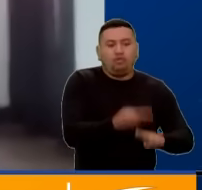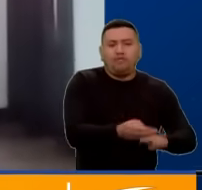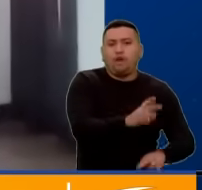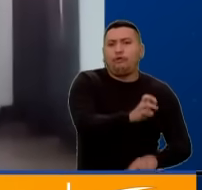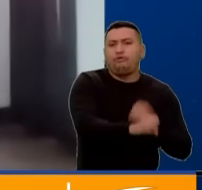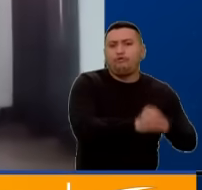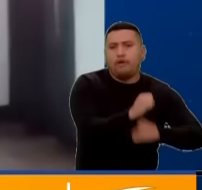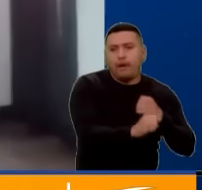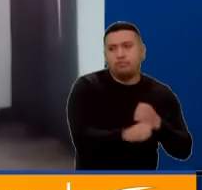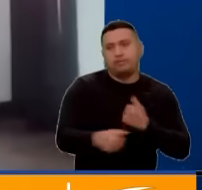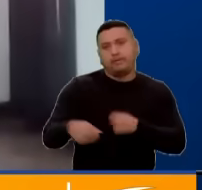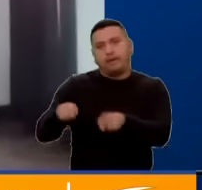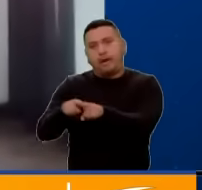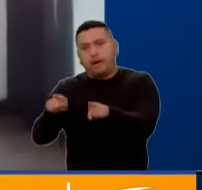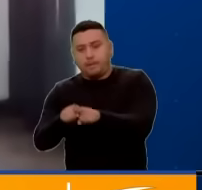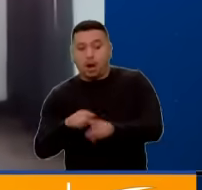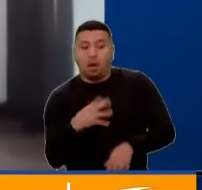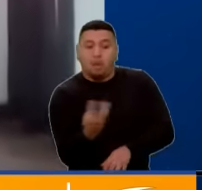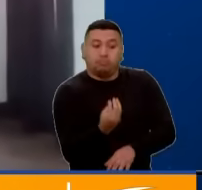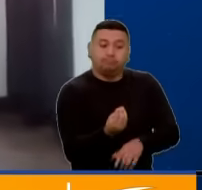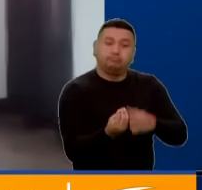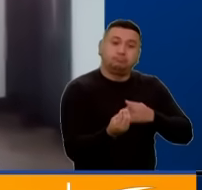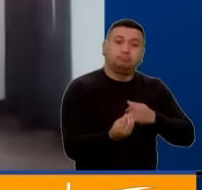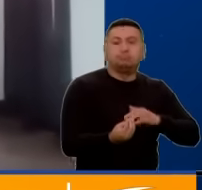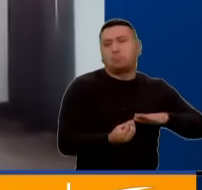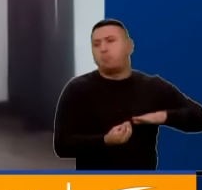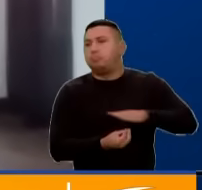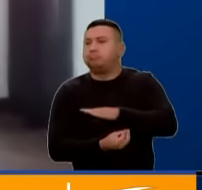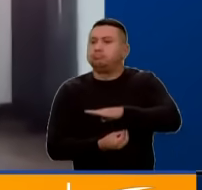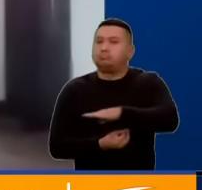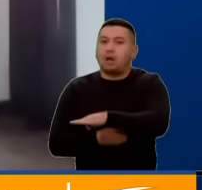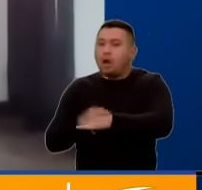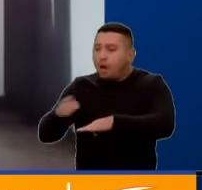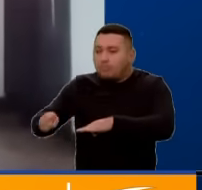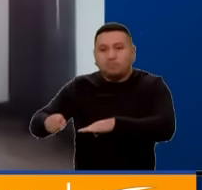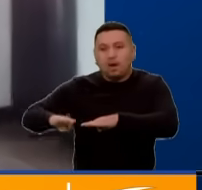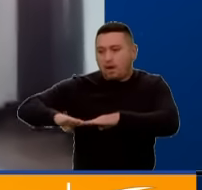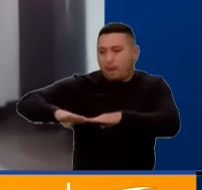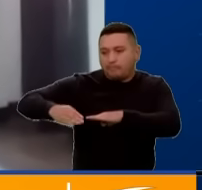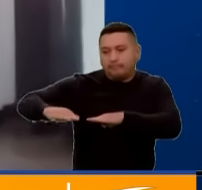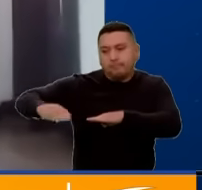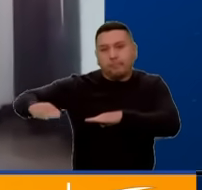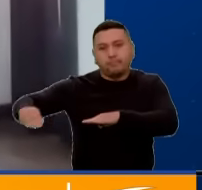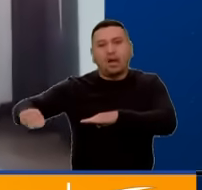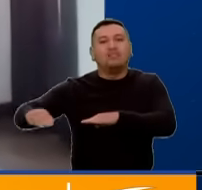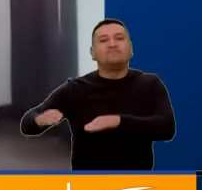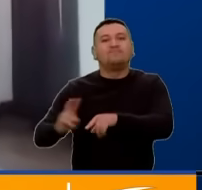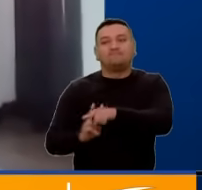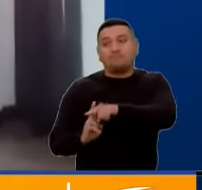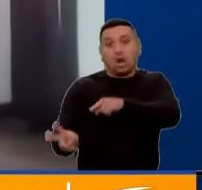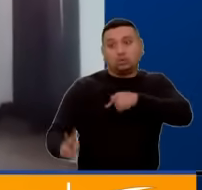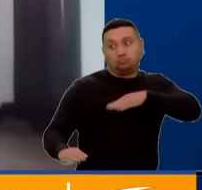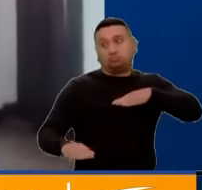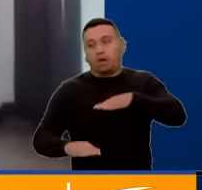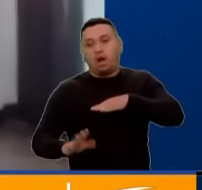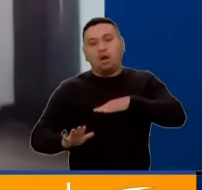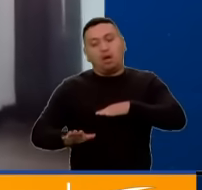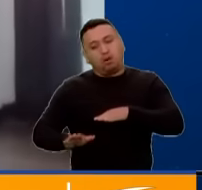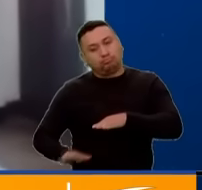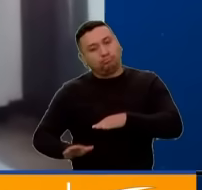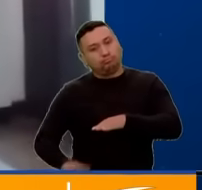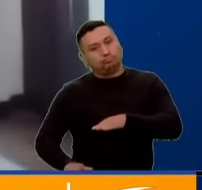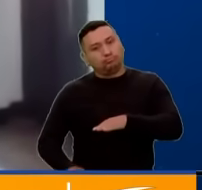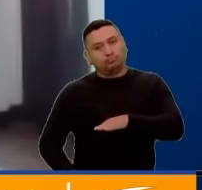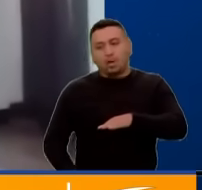regresar, bajo la velocidad en un reductor que hay llegando al caserío de Caranal, municipio de